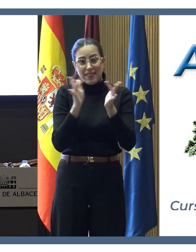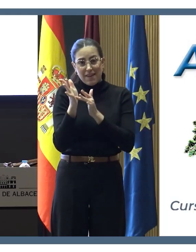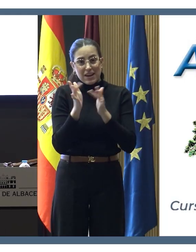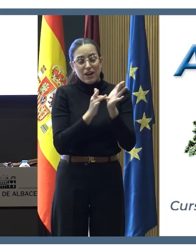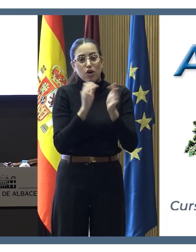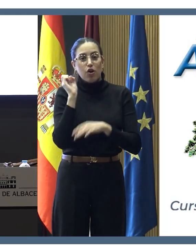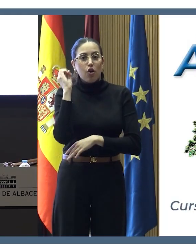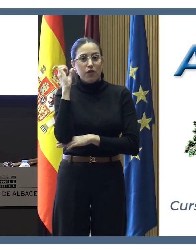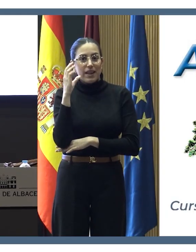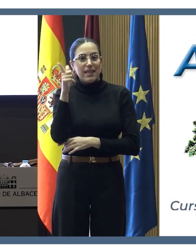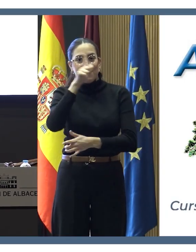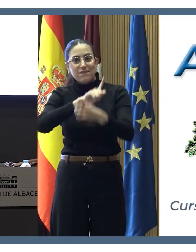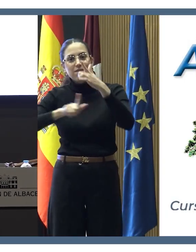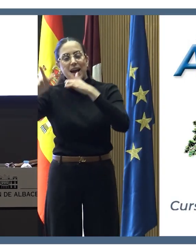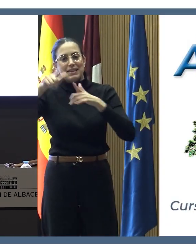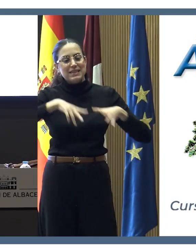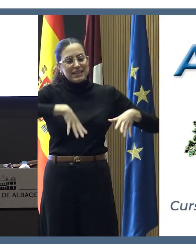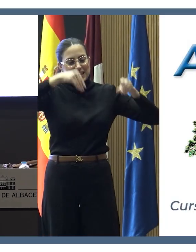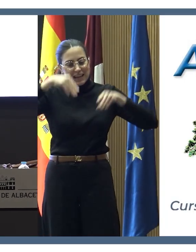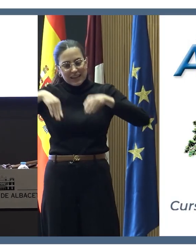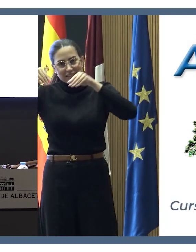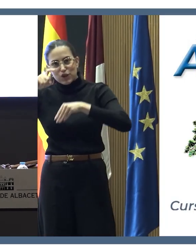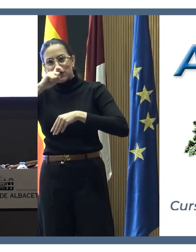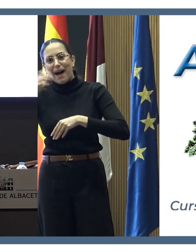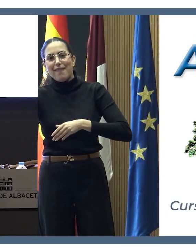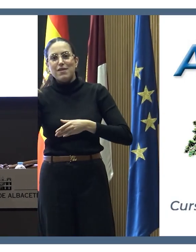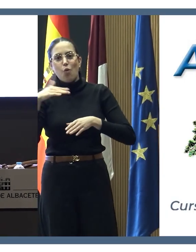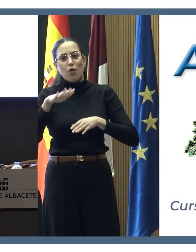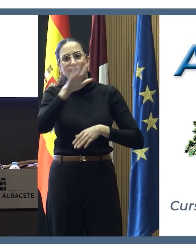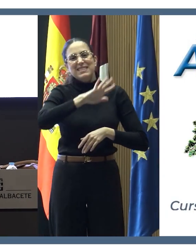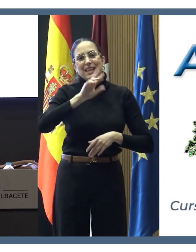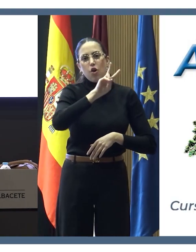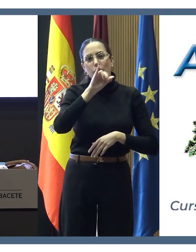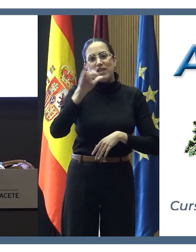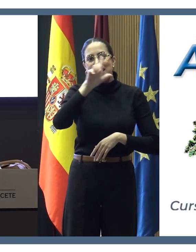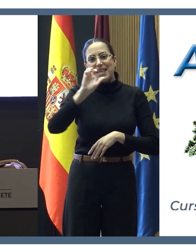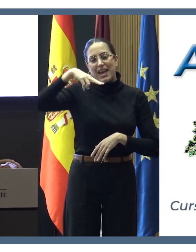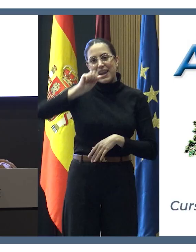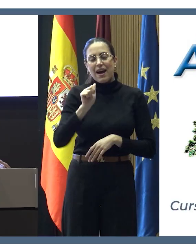conferencia Viaje por los castillos del antiguo estado de Villena y lo haremos para escuchar a